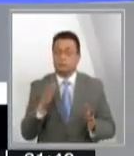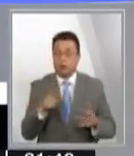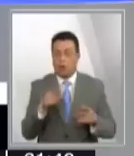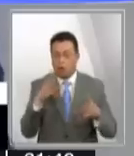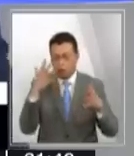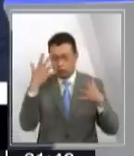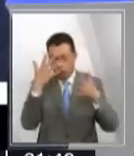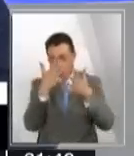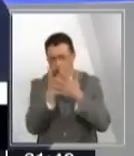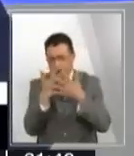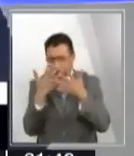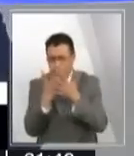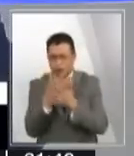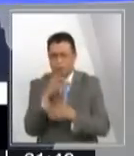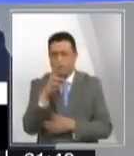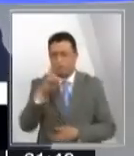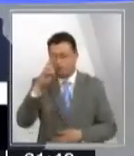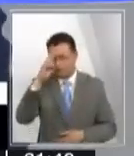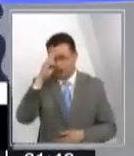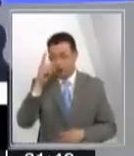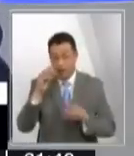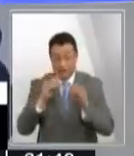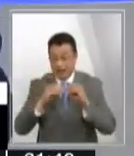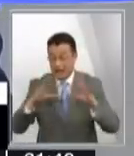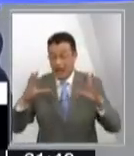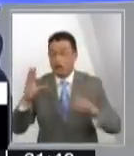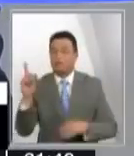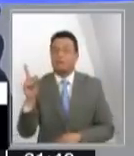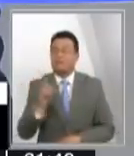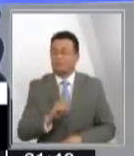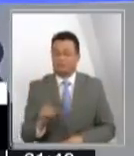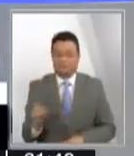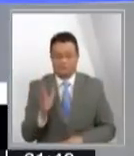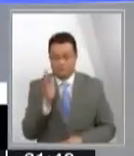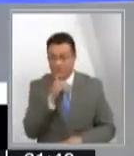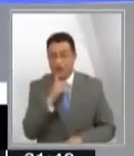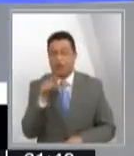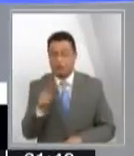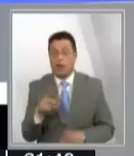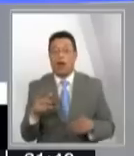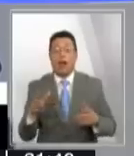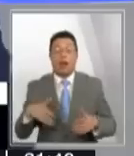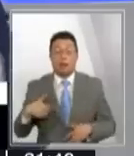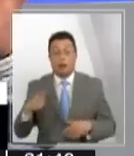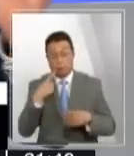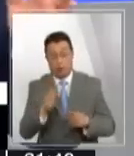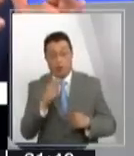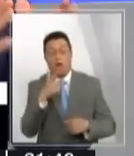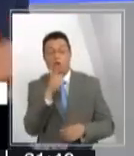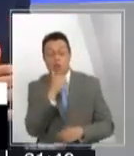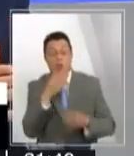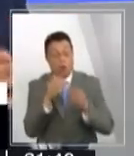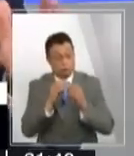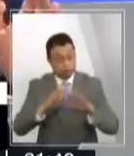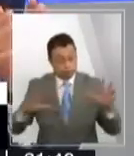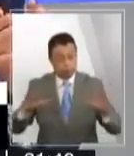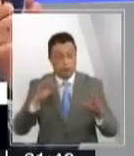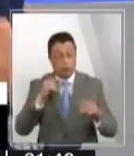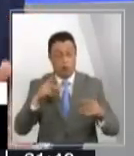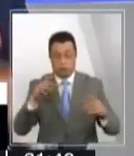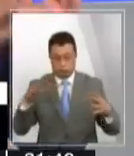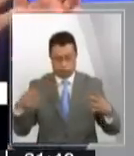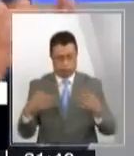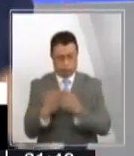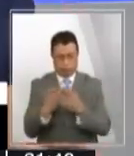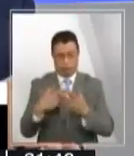confusas. No esclarecen nada. Y yo creo que desafortunadamente lo que él pudo haber despejado inicialmente como un conflicto de intereses frente al